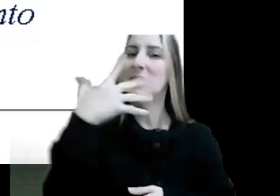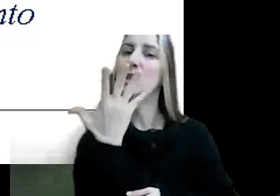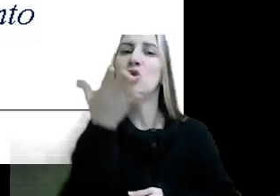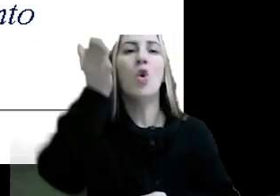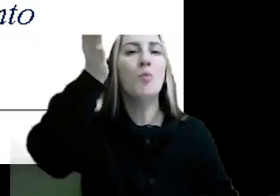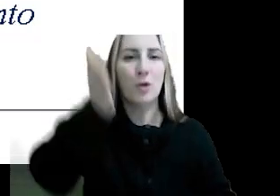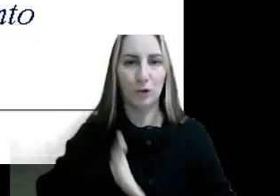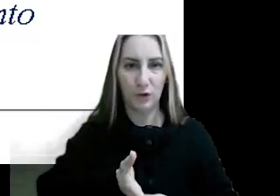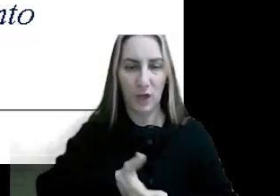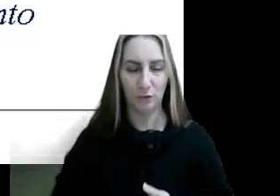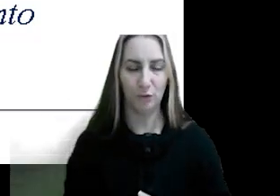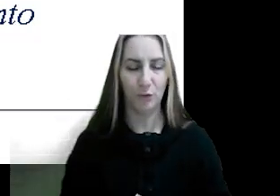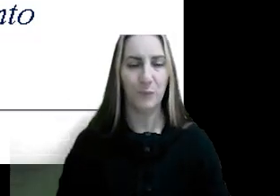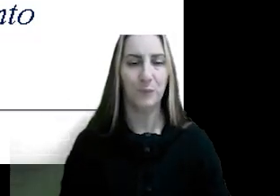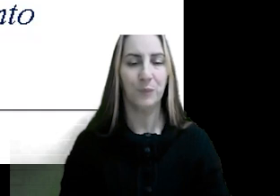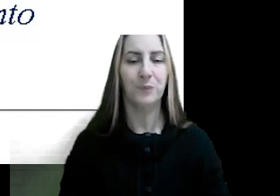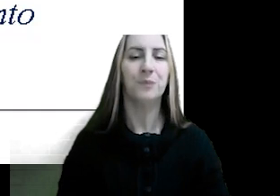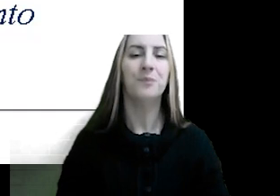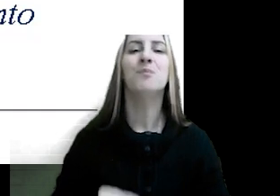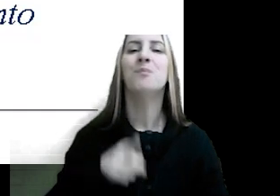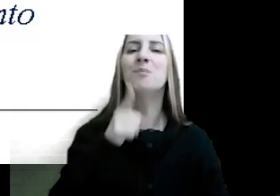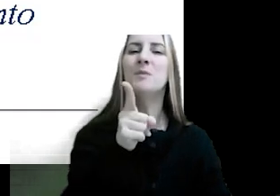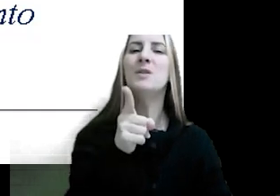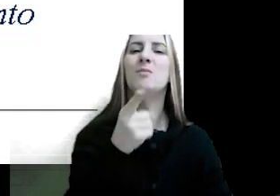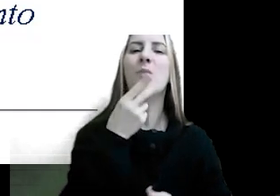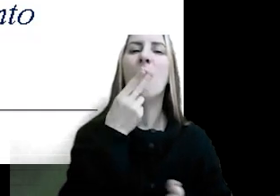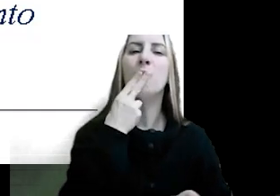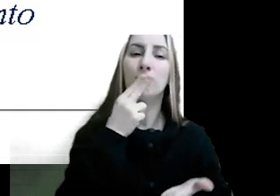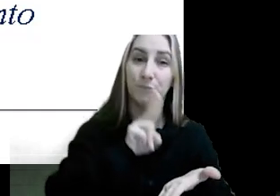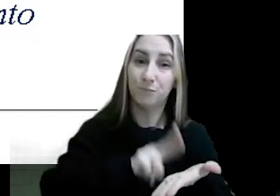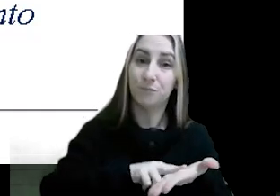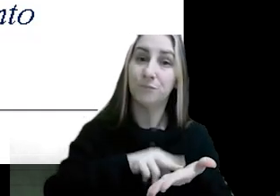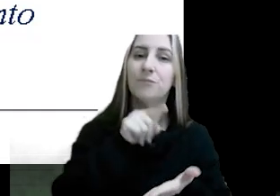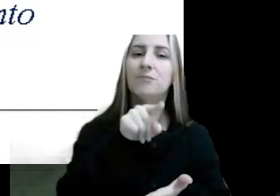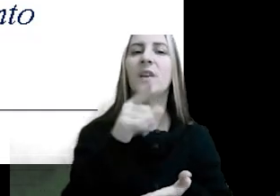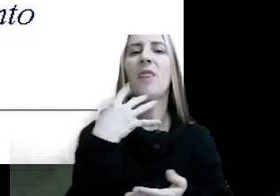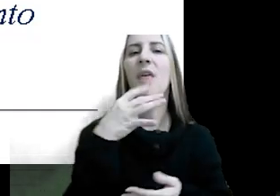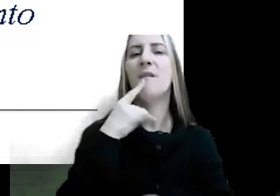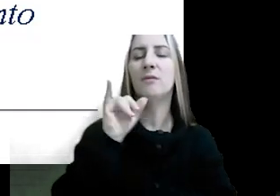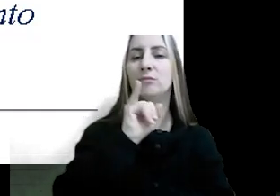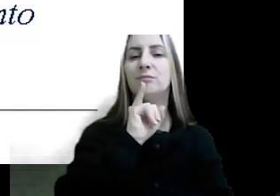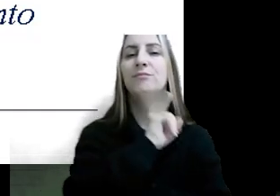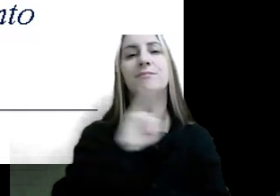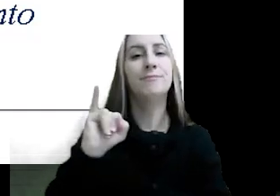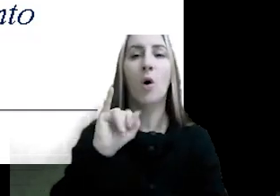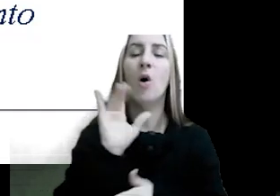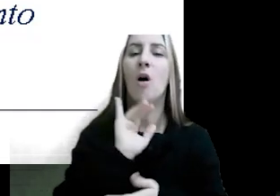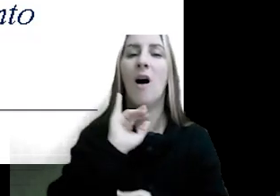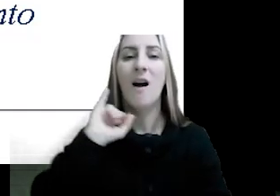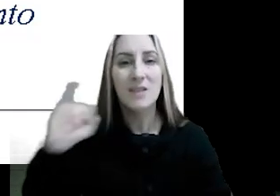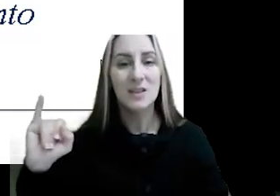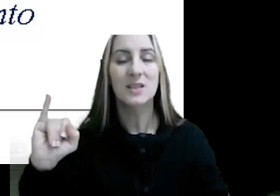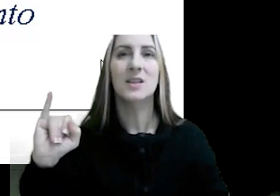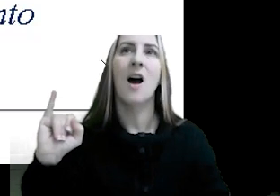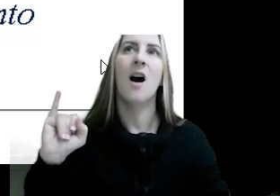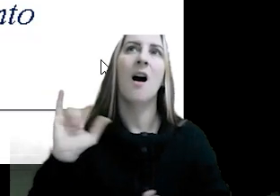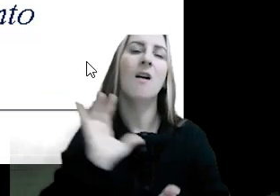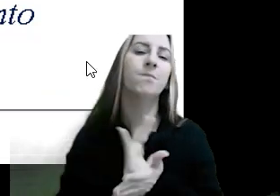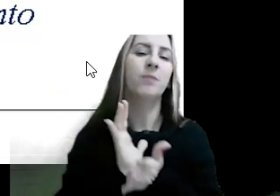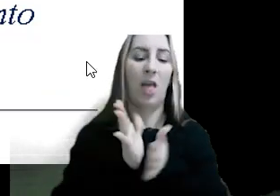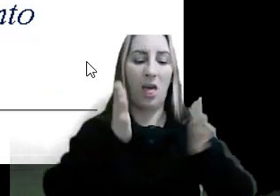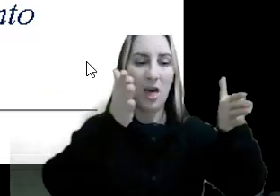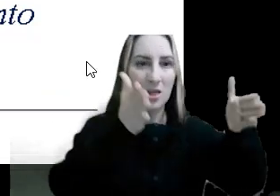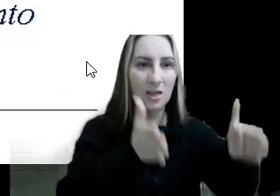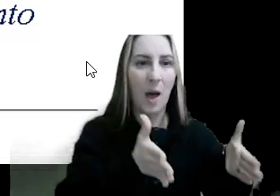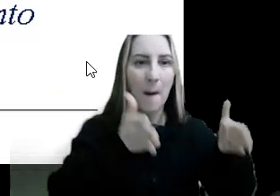75%. Esta gravabilidad tiene que ser denunciada por, digamos, cada etapa, desde